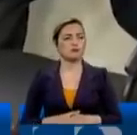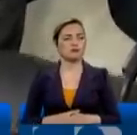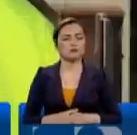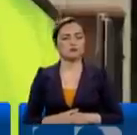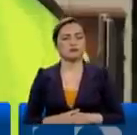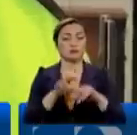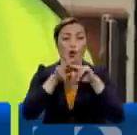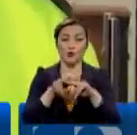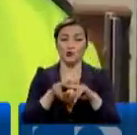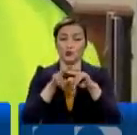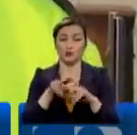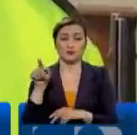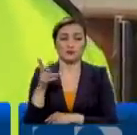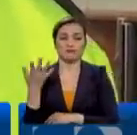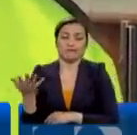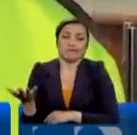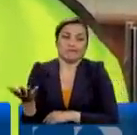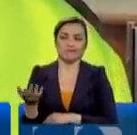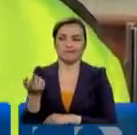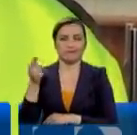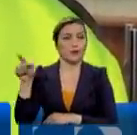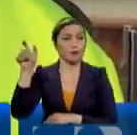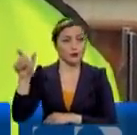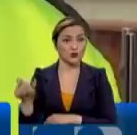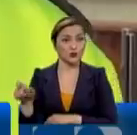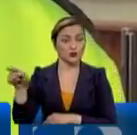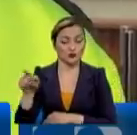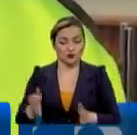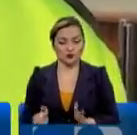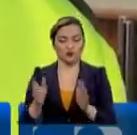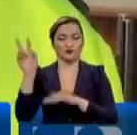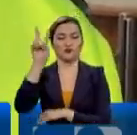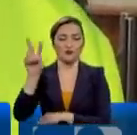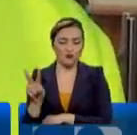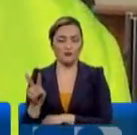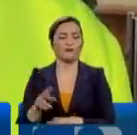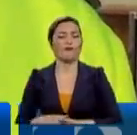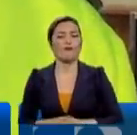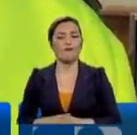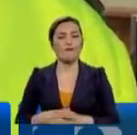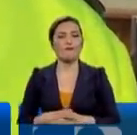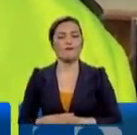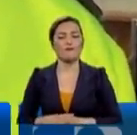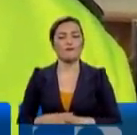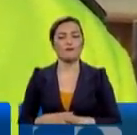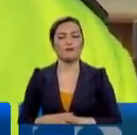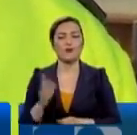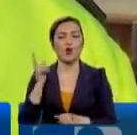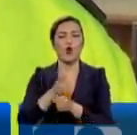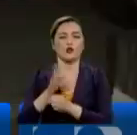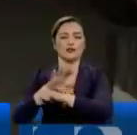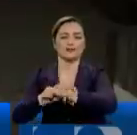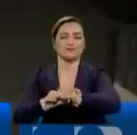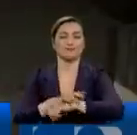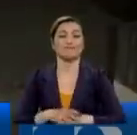De esa verificación es que nos percatamos de que el ciudadano de nacionalidad venezolana presenta una orden de